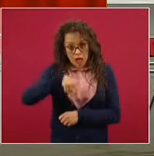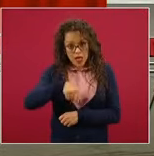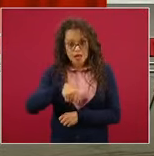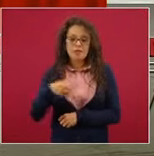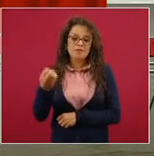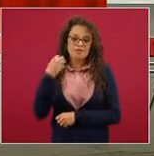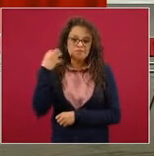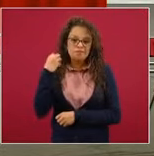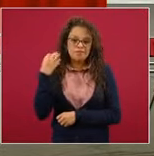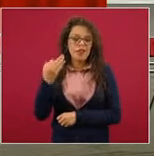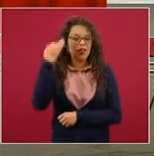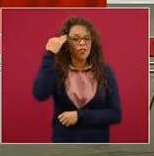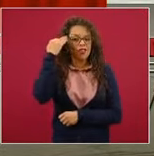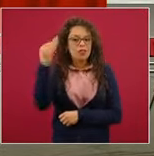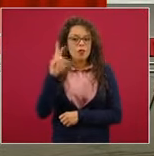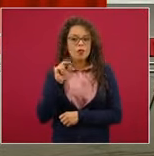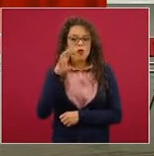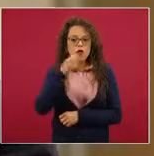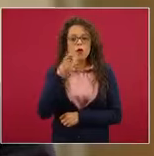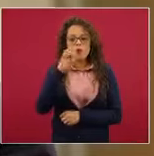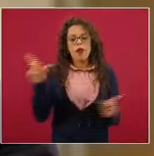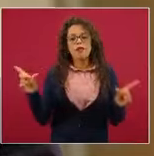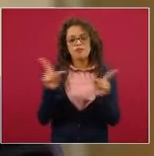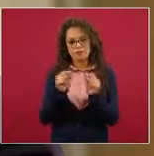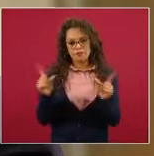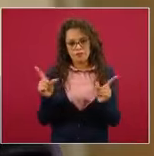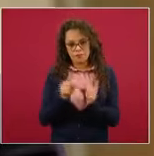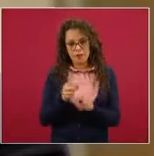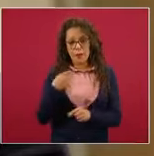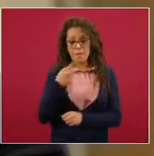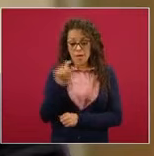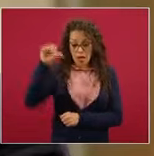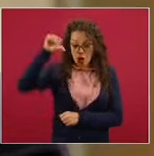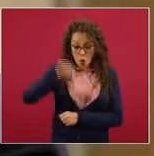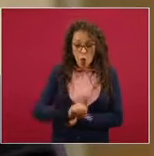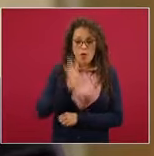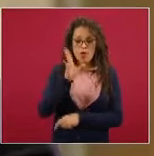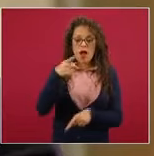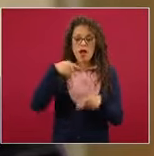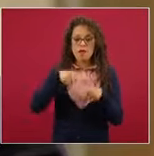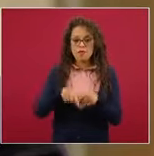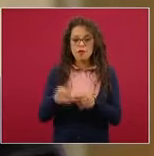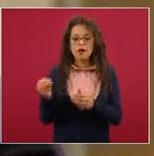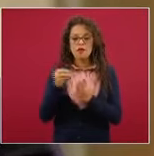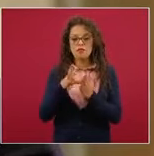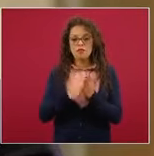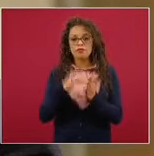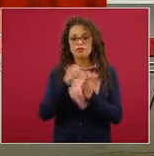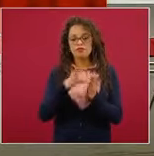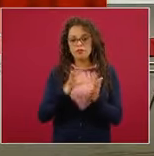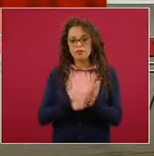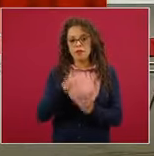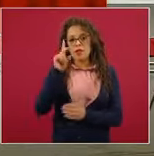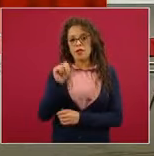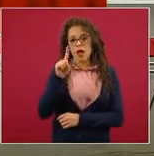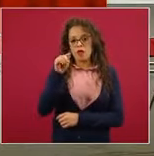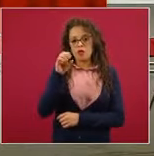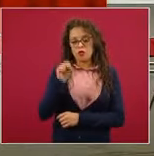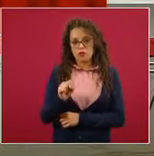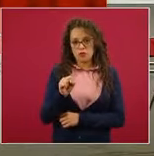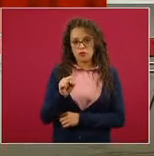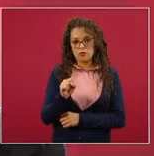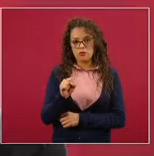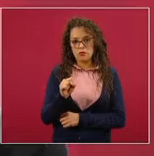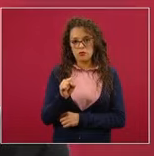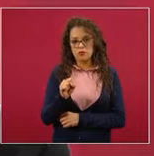lo seguiremos presentando de esa manera, y a partir de hoy se incorporan ya todos los datos de dictaminación y todos los